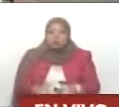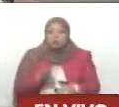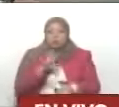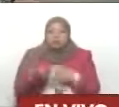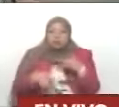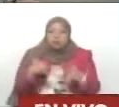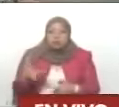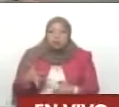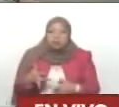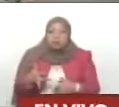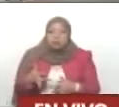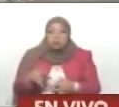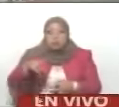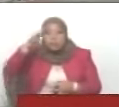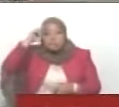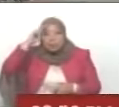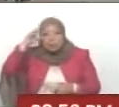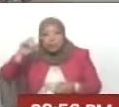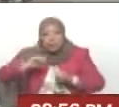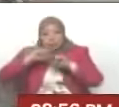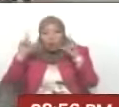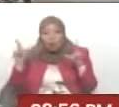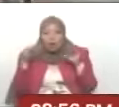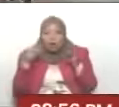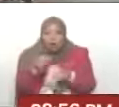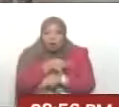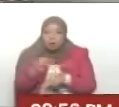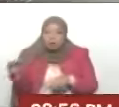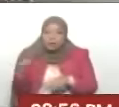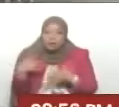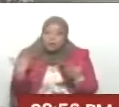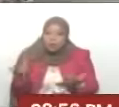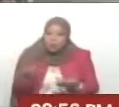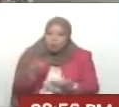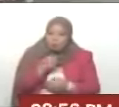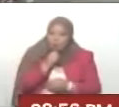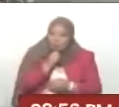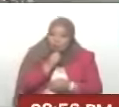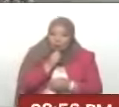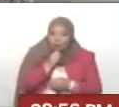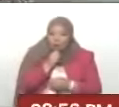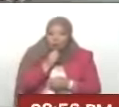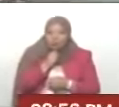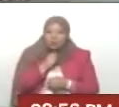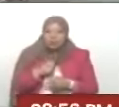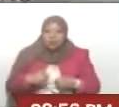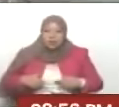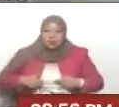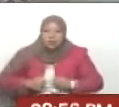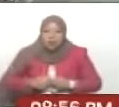impresionante, Yolanda, con esa memoria, con esa precisión. Ah, sabe al detalle todo.